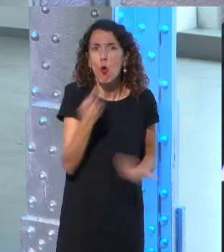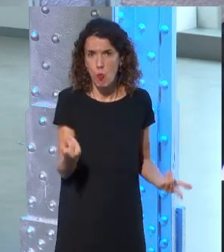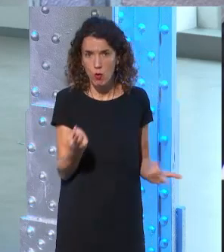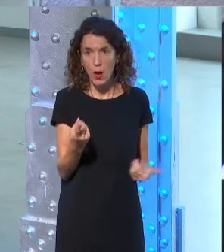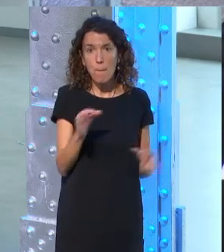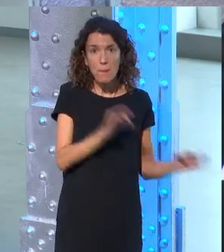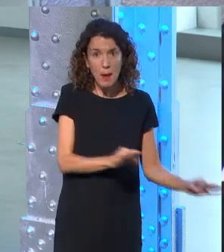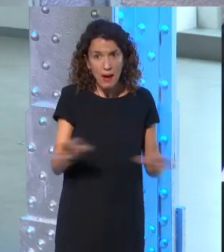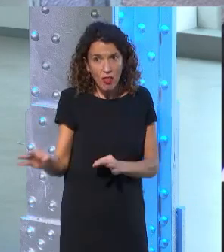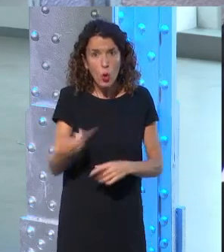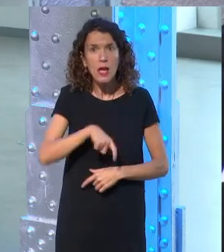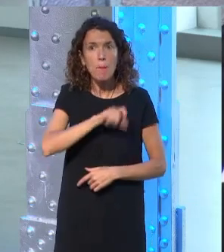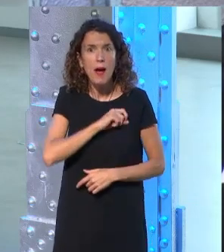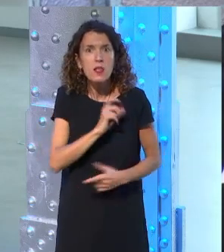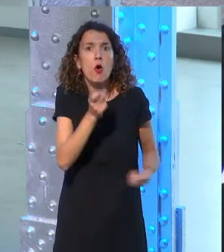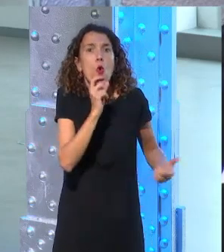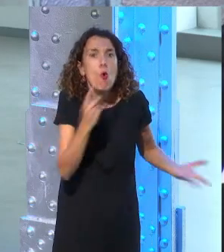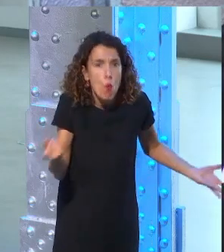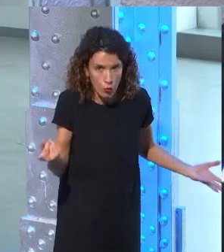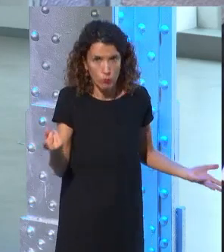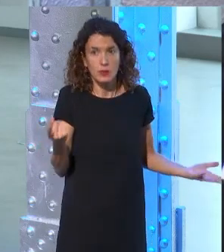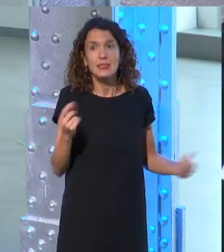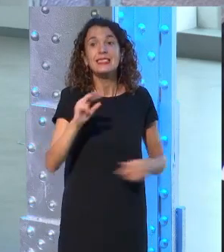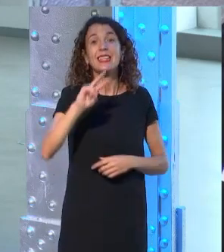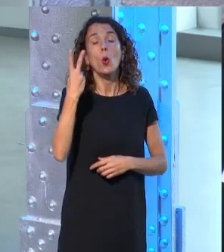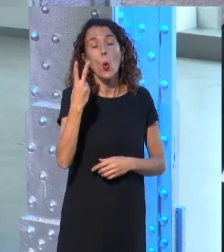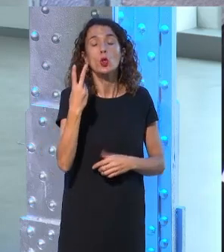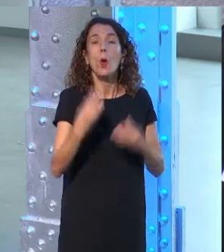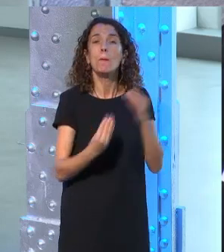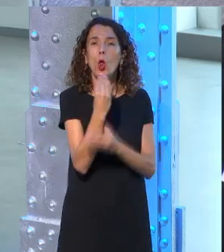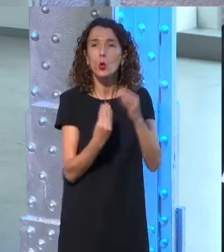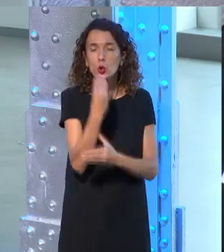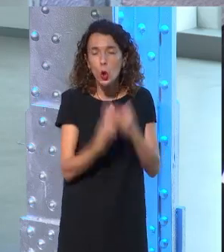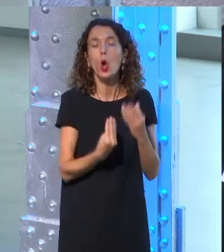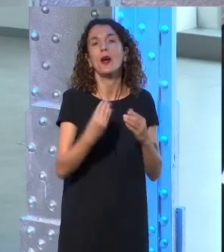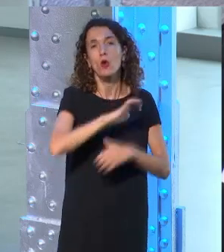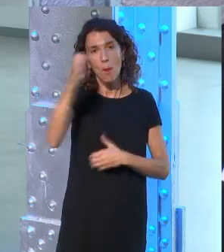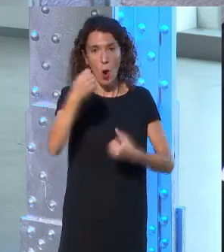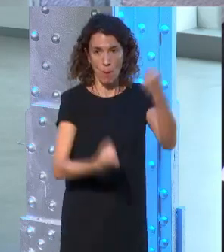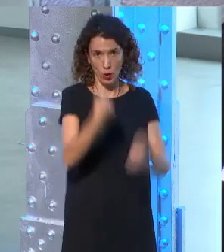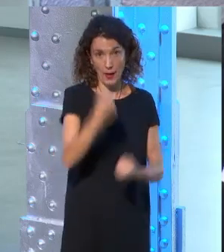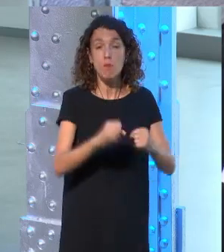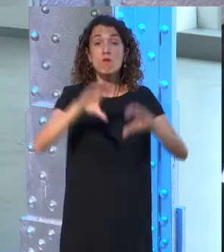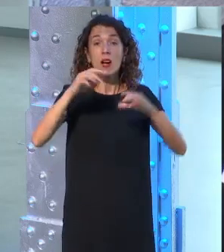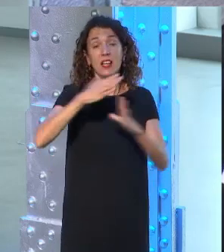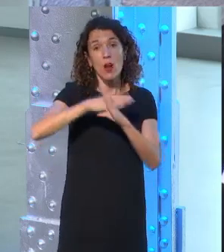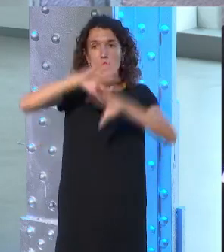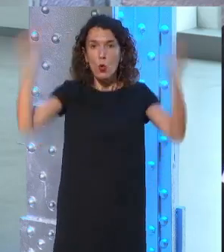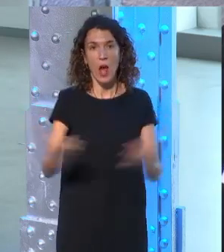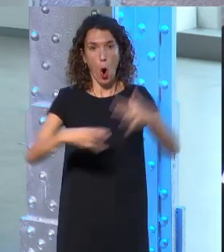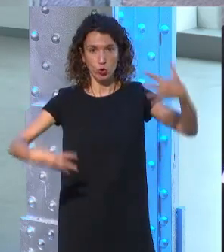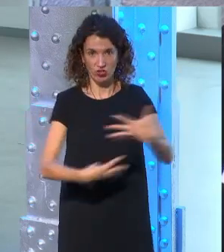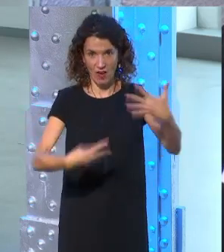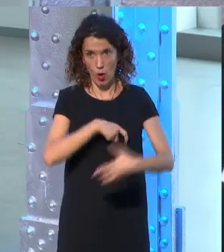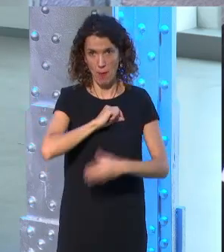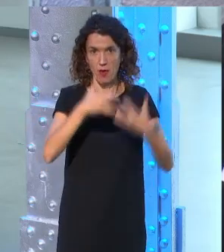está preparando España? Segundo productor europeo de vehículos, 8º a nivel mundial, para